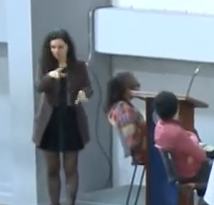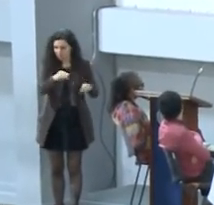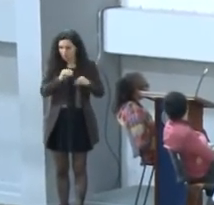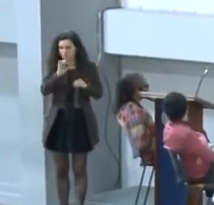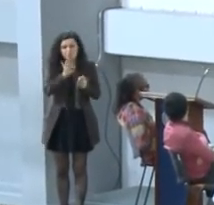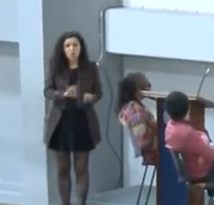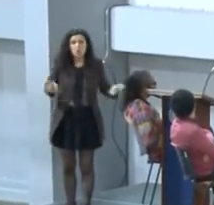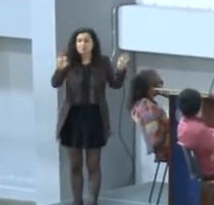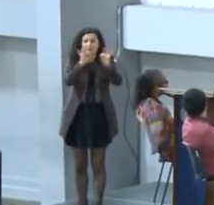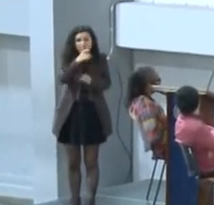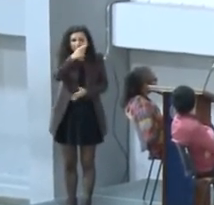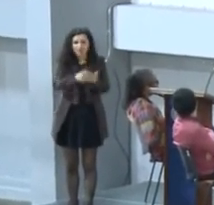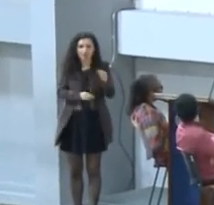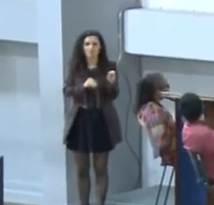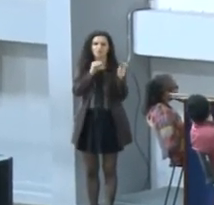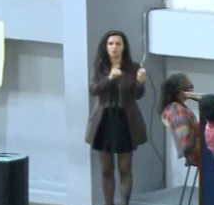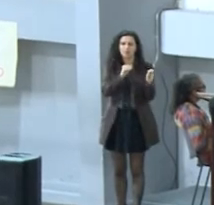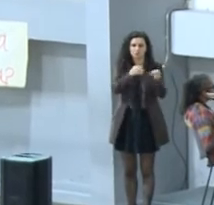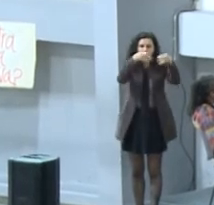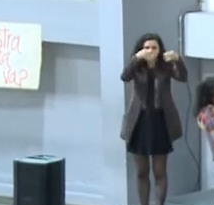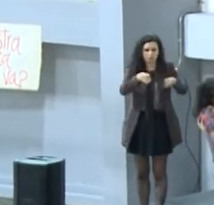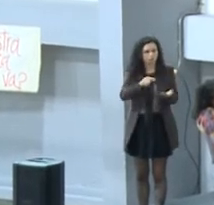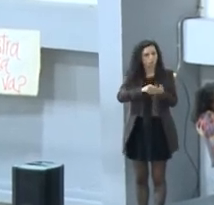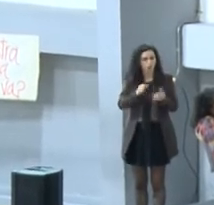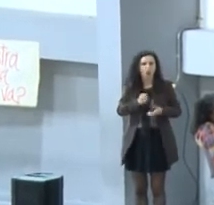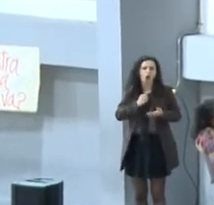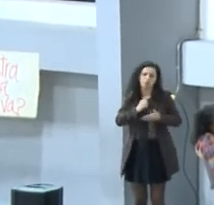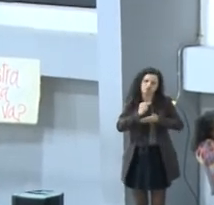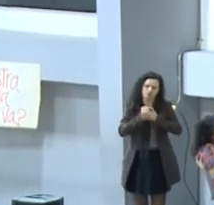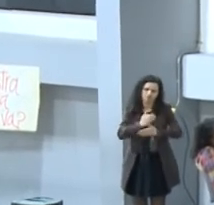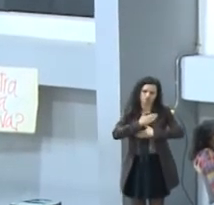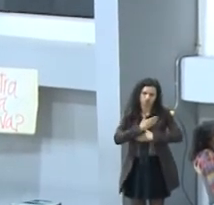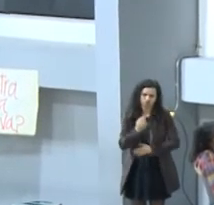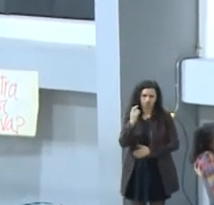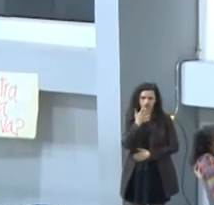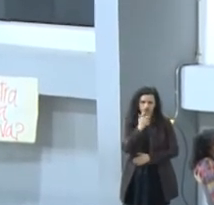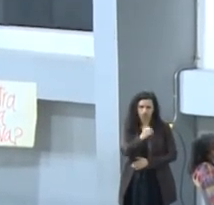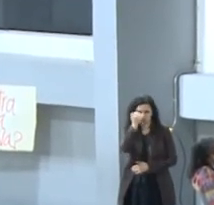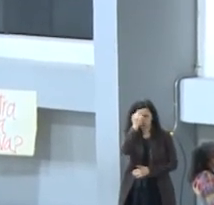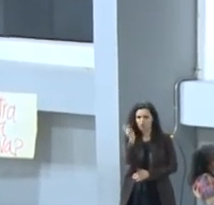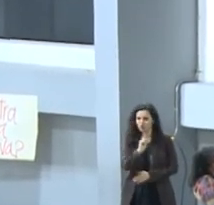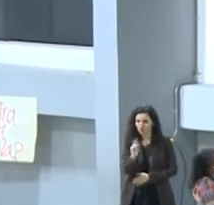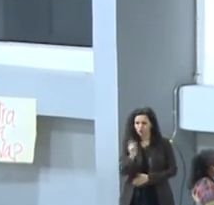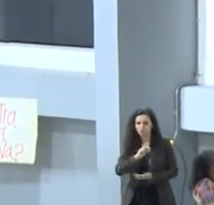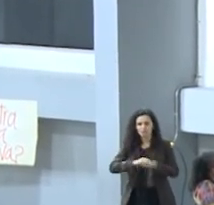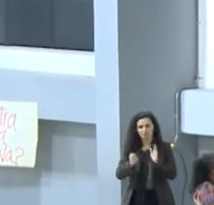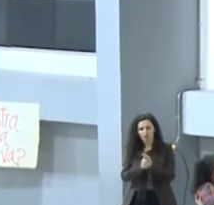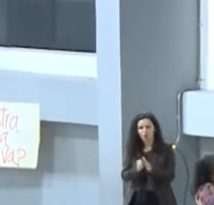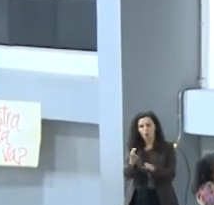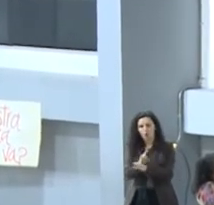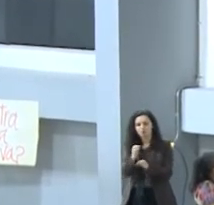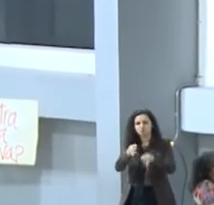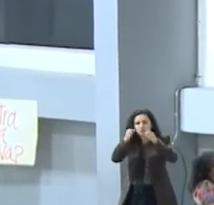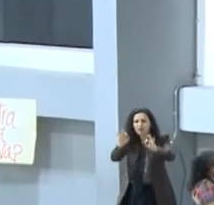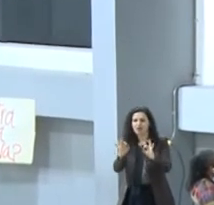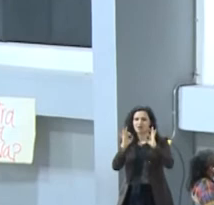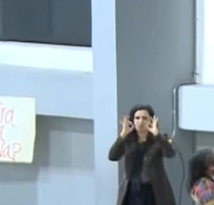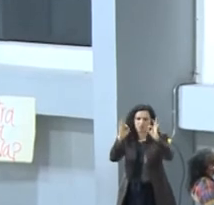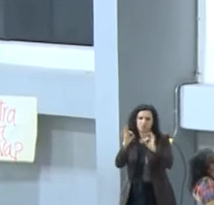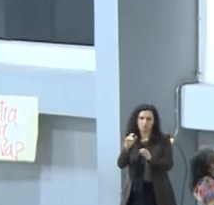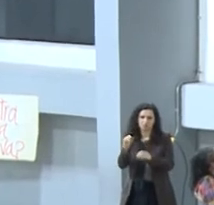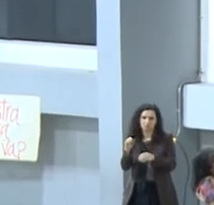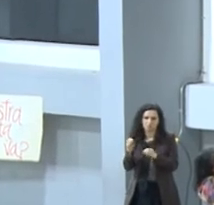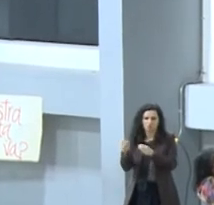fuera formalización, no en términos de solidaridad con los profesores, sino en términos de optimizar la calidad de las instituciones de